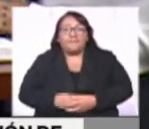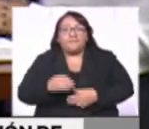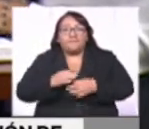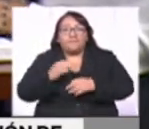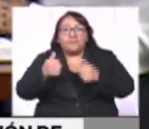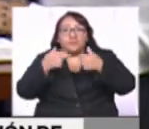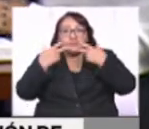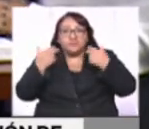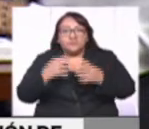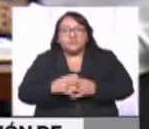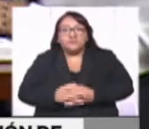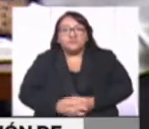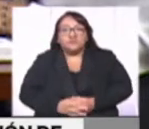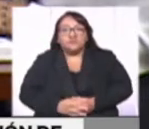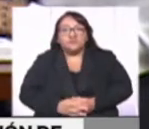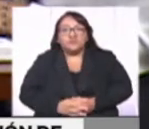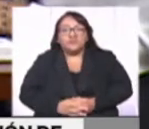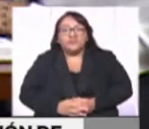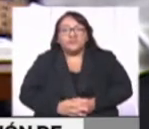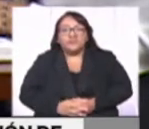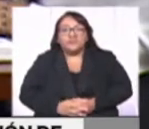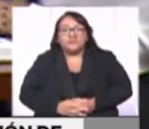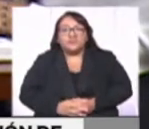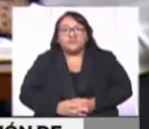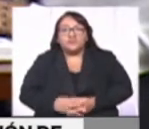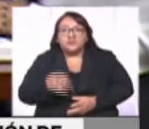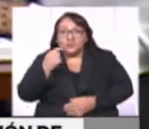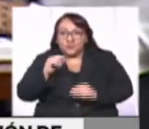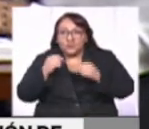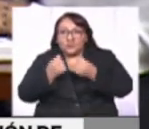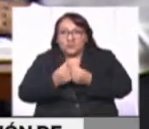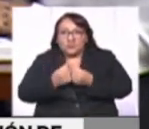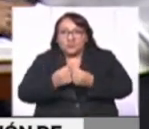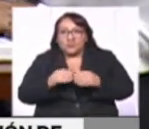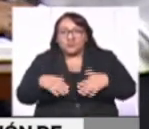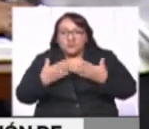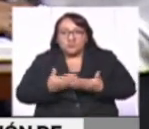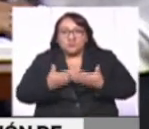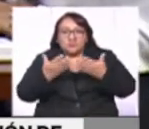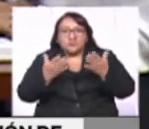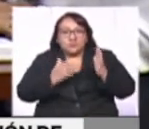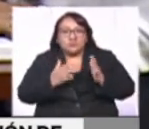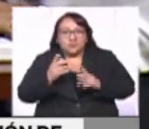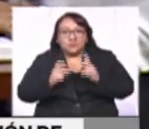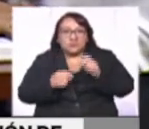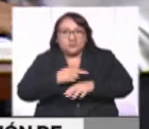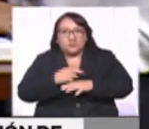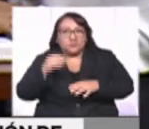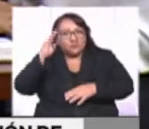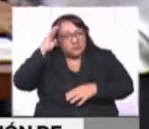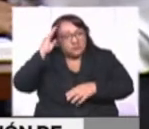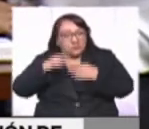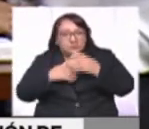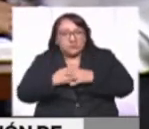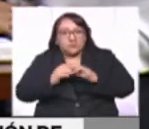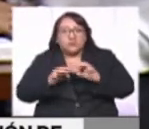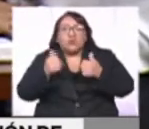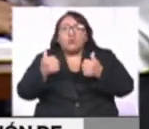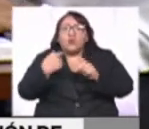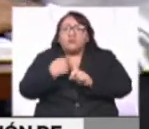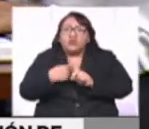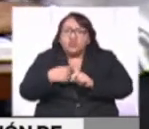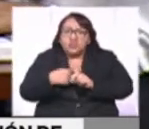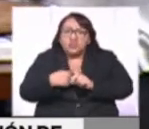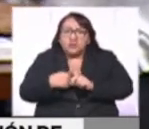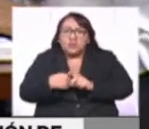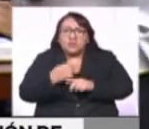de Amazonas, a fin de que en este sector del país se brinde preparación profesional policial en condiciones óptimas y